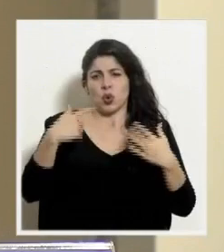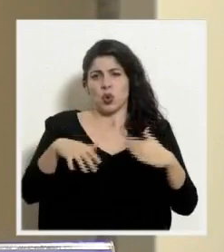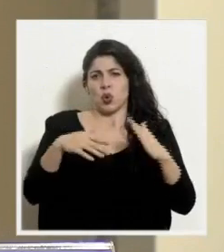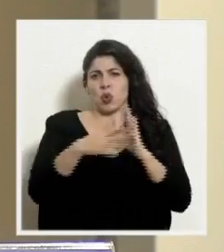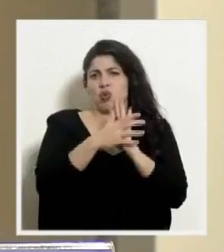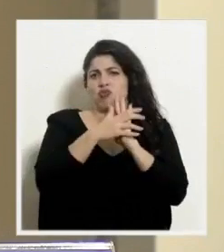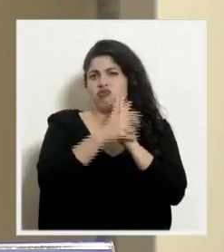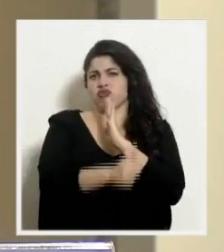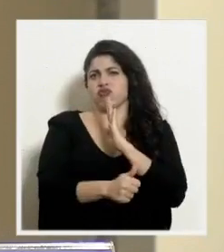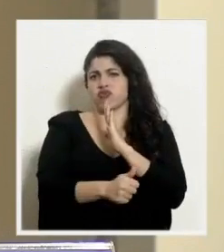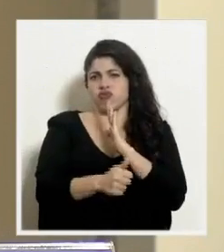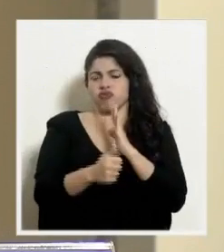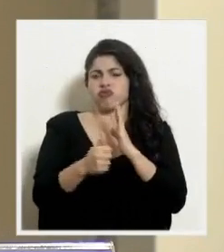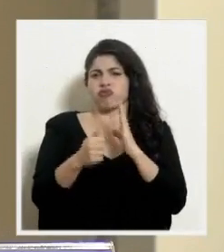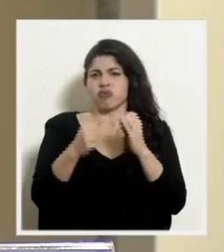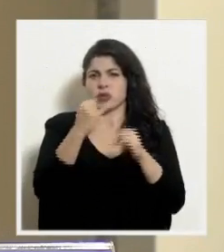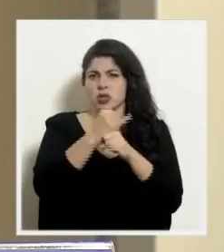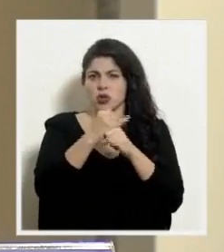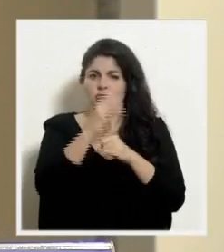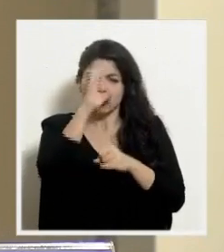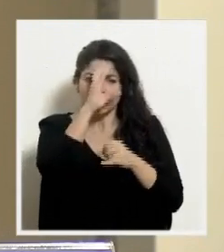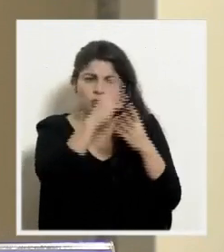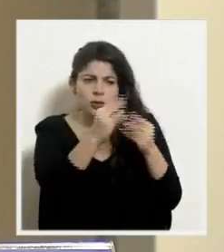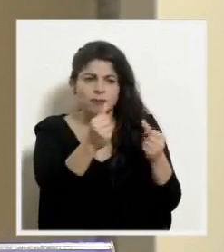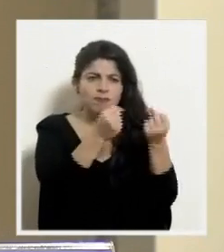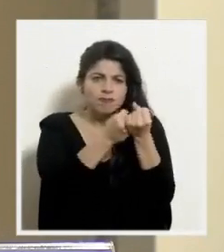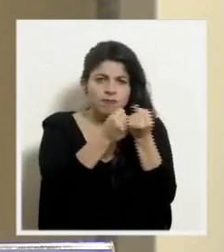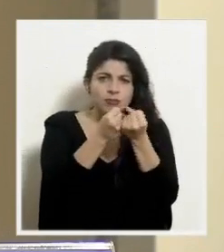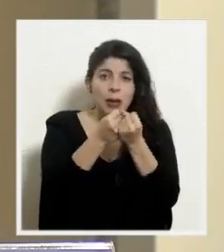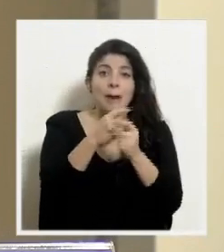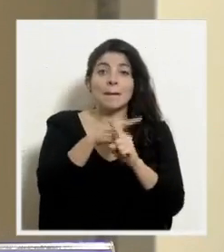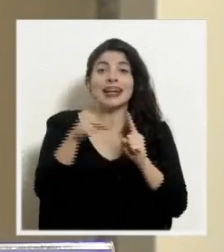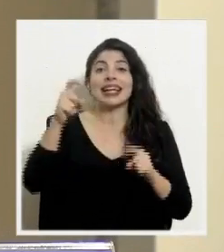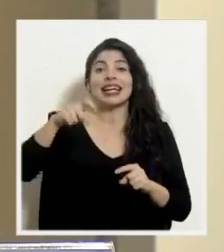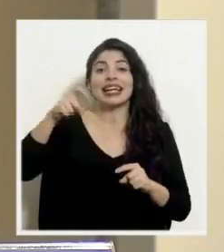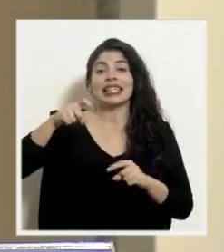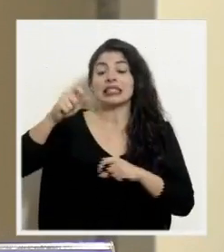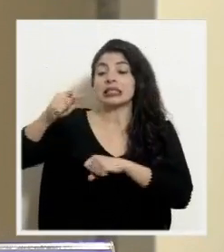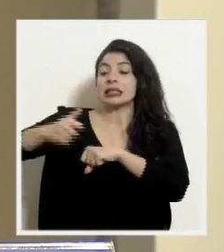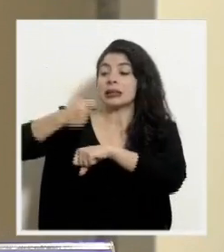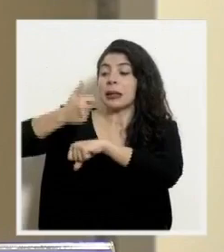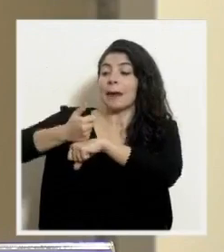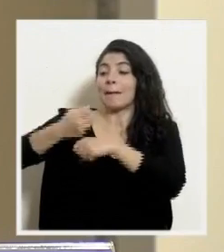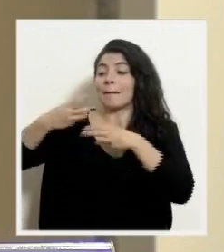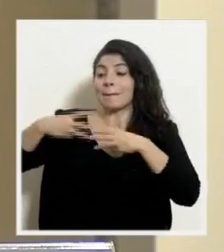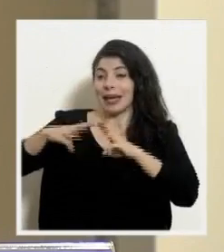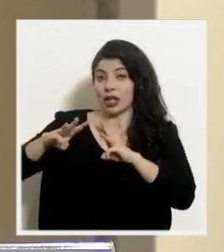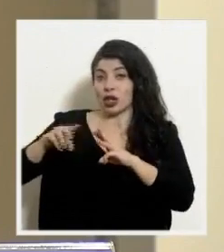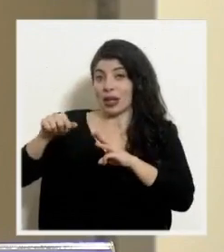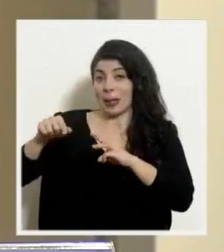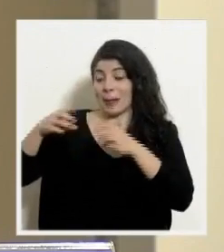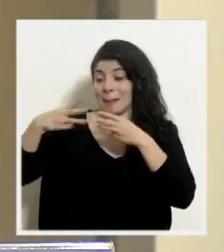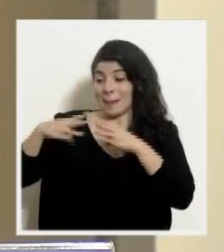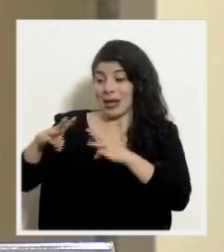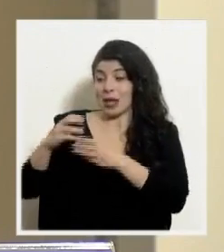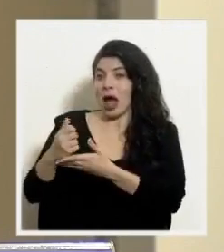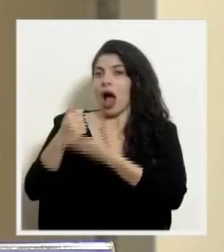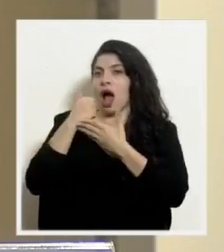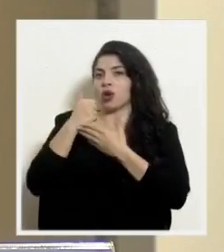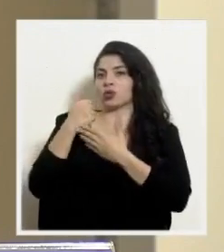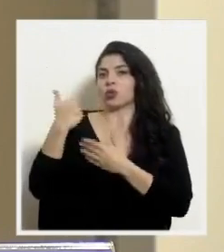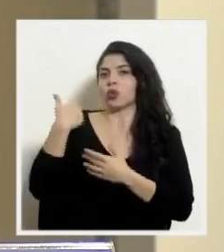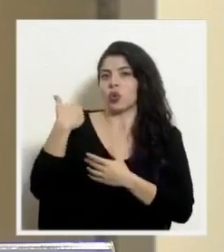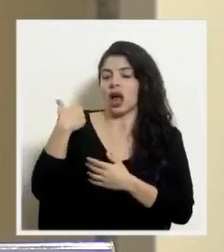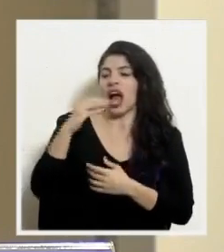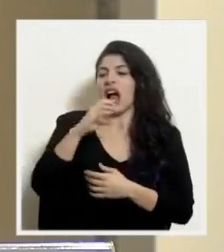capacidad para resolver. Lo que necesitamos es generar unos mecanismos que nos permitan saber qué necesita la caja,